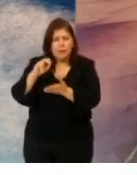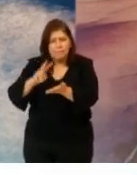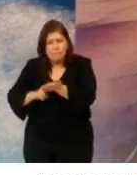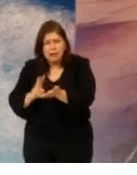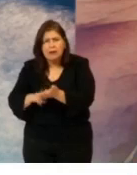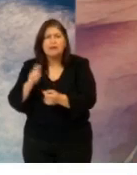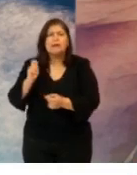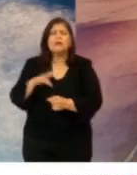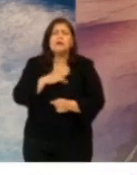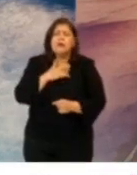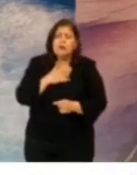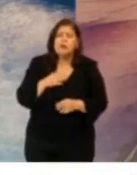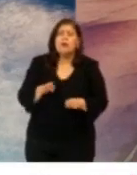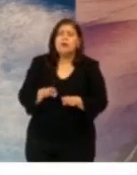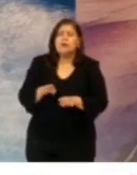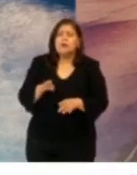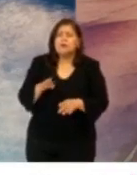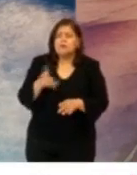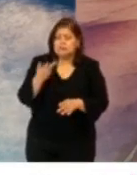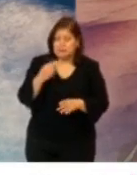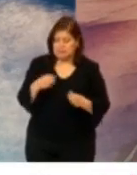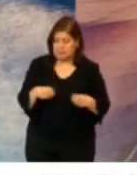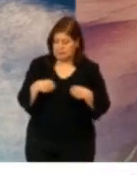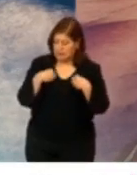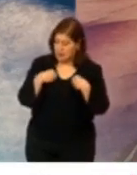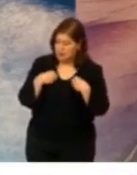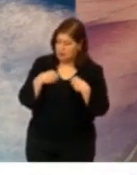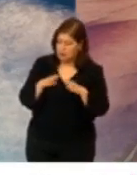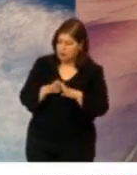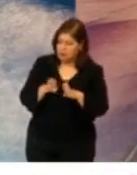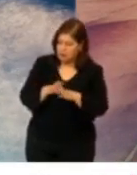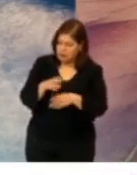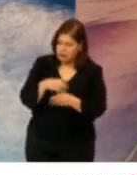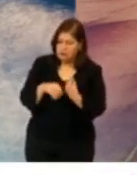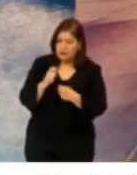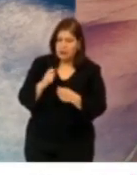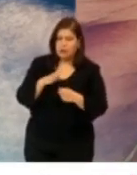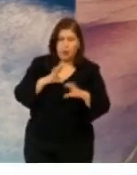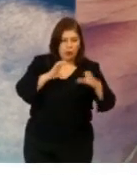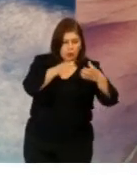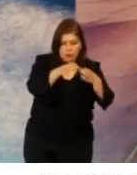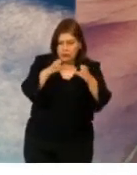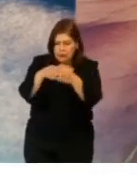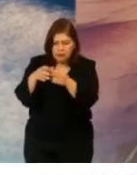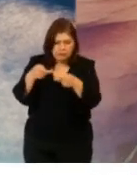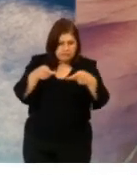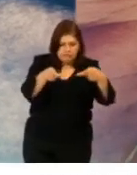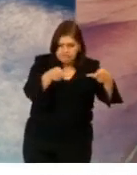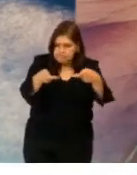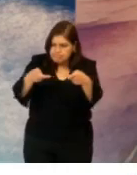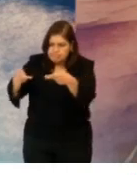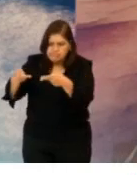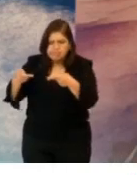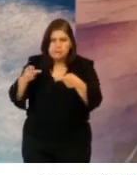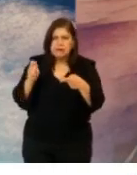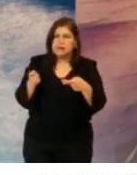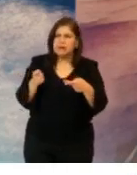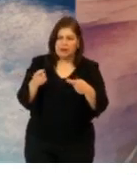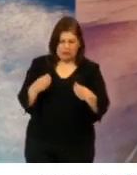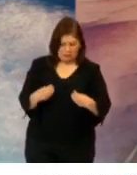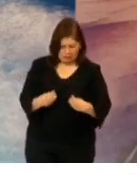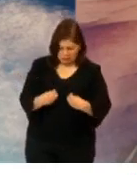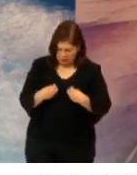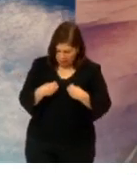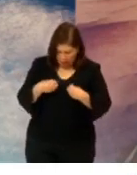vida querida? O sea, y todas las comunidades comenzaron a organizarse para responder la pregunta ¿qué vida